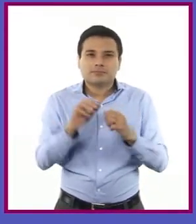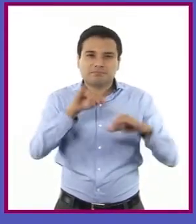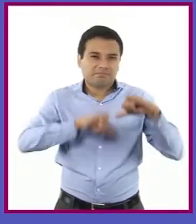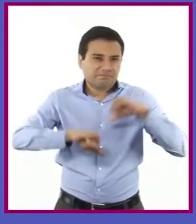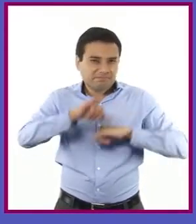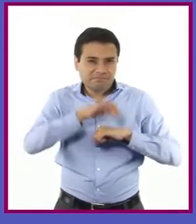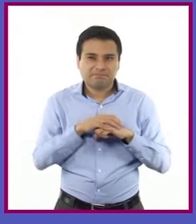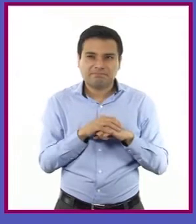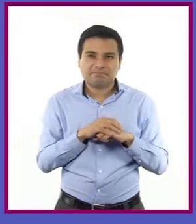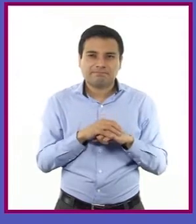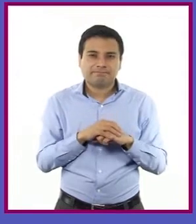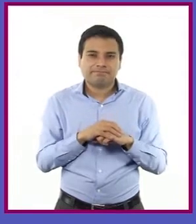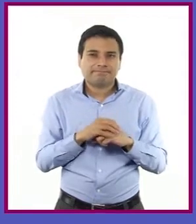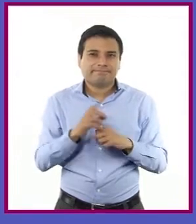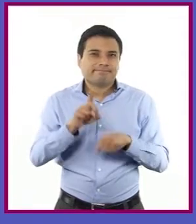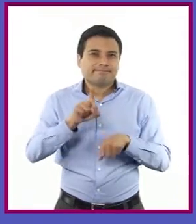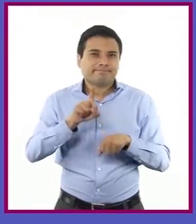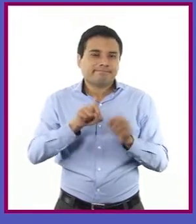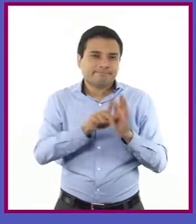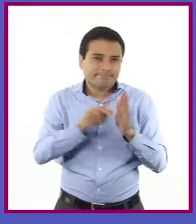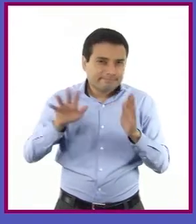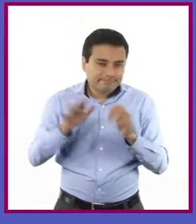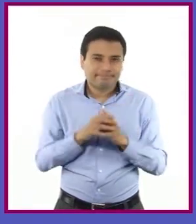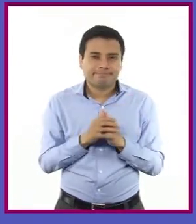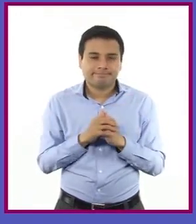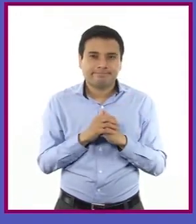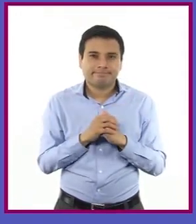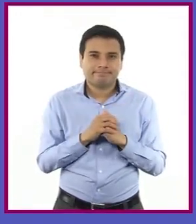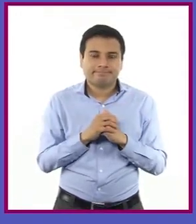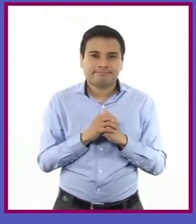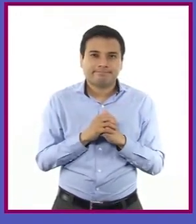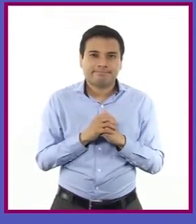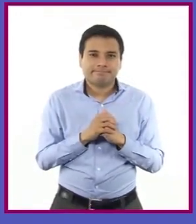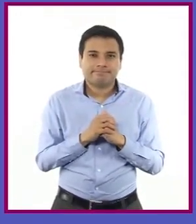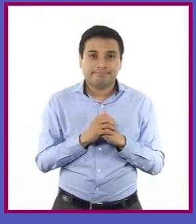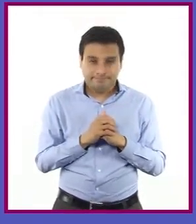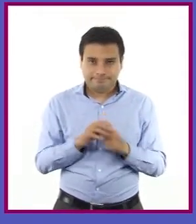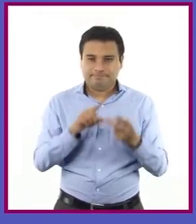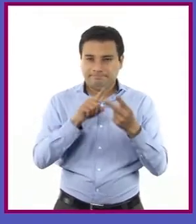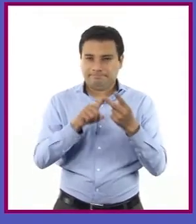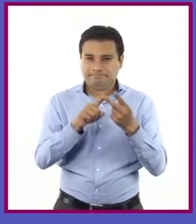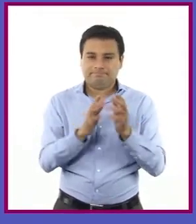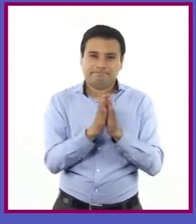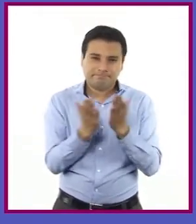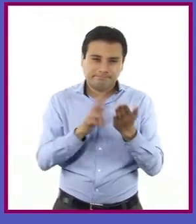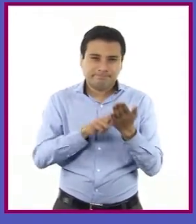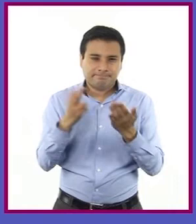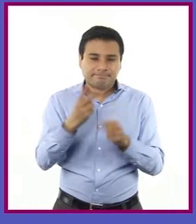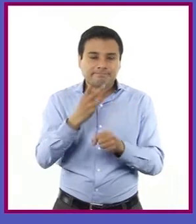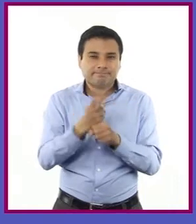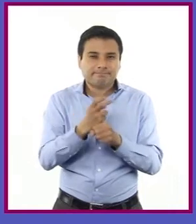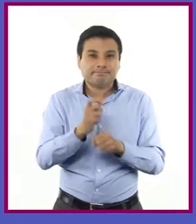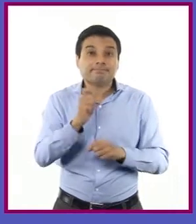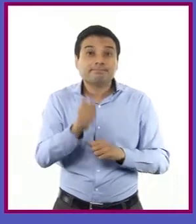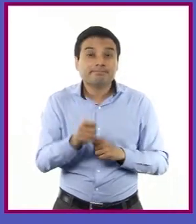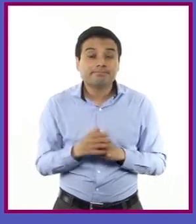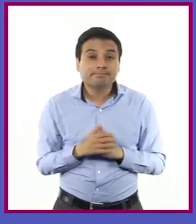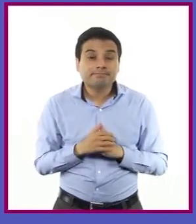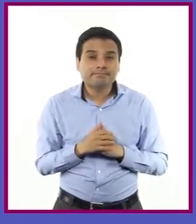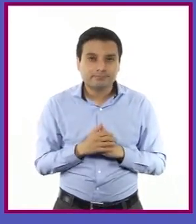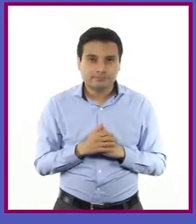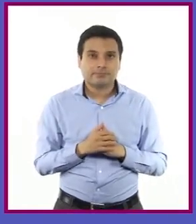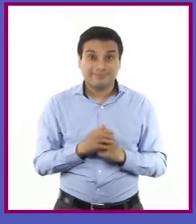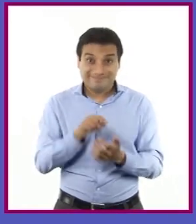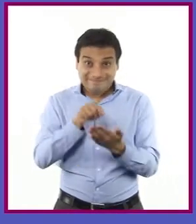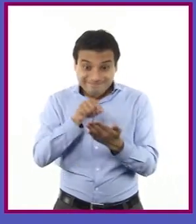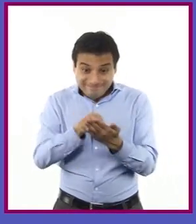científicas, diarios, periódicos. Las fuentes secundarias aportan una interpretación o